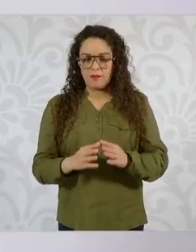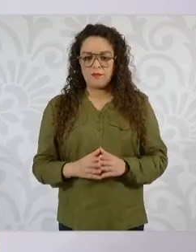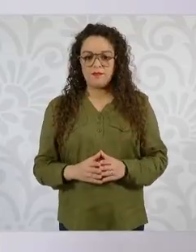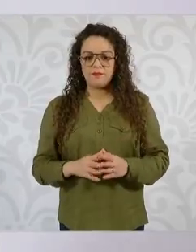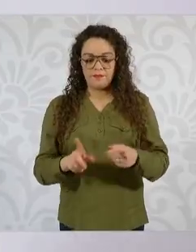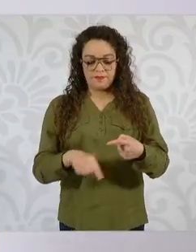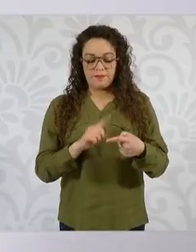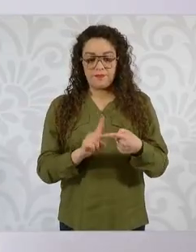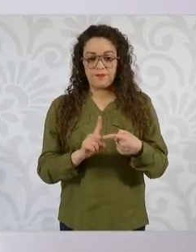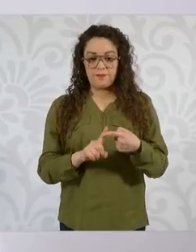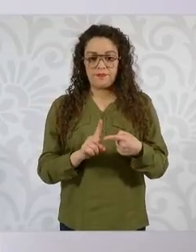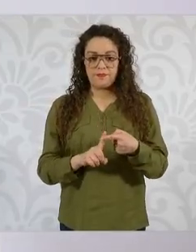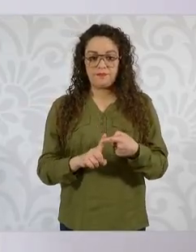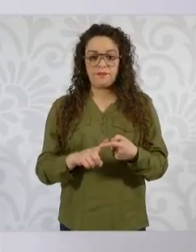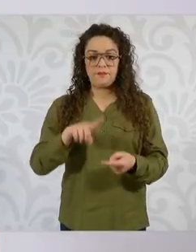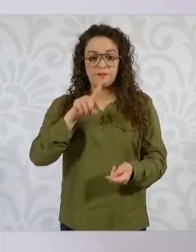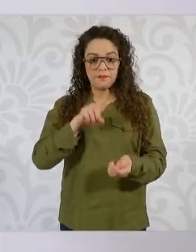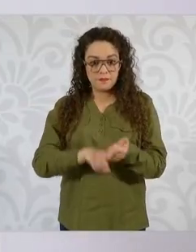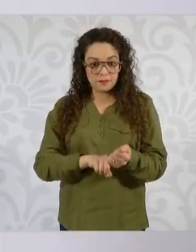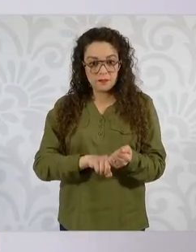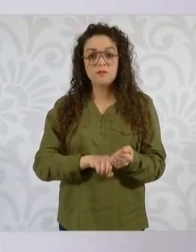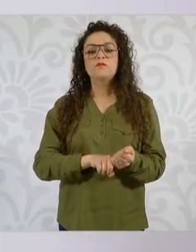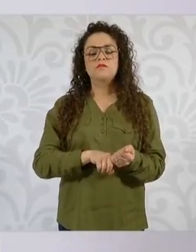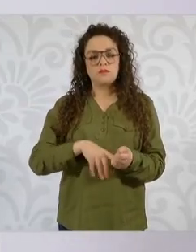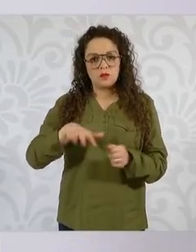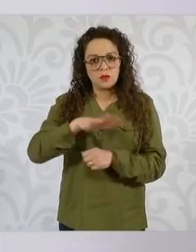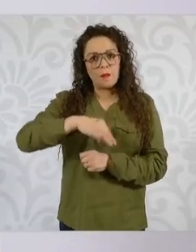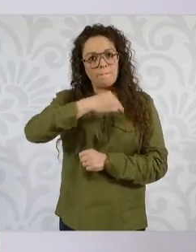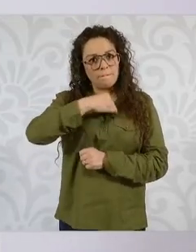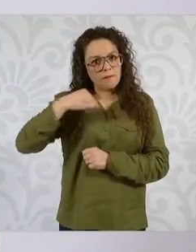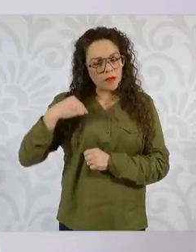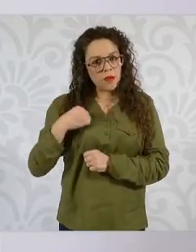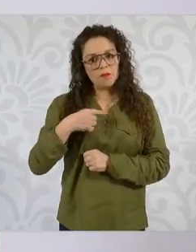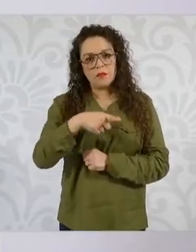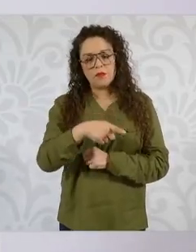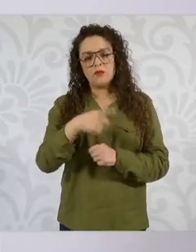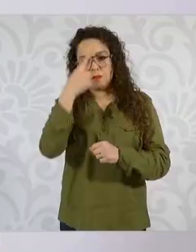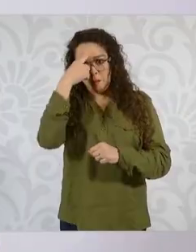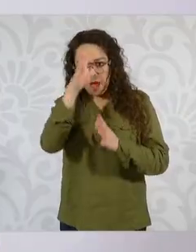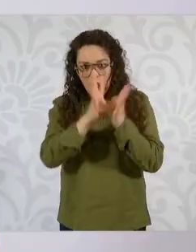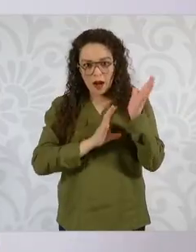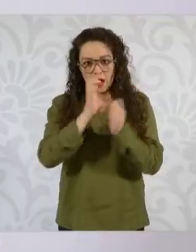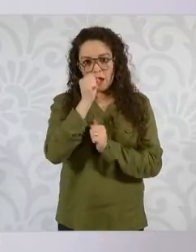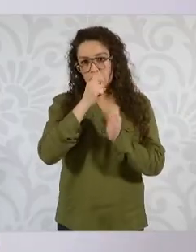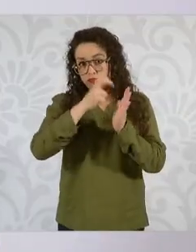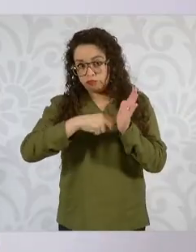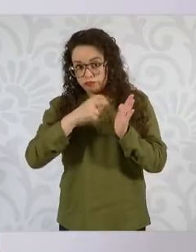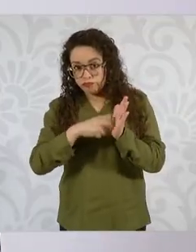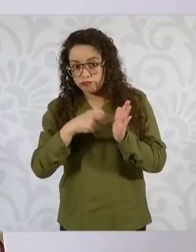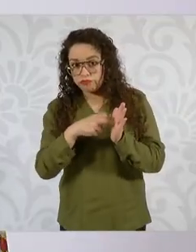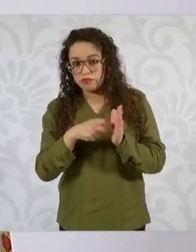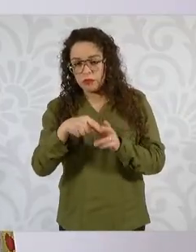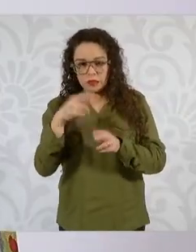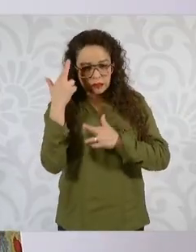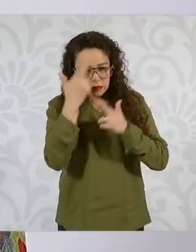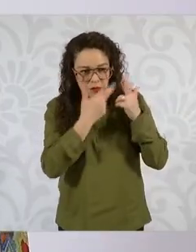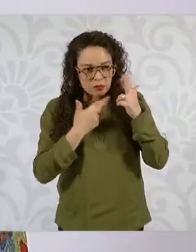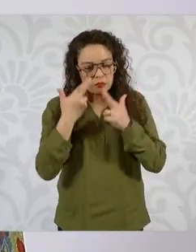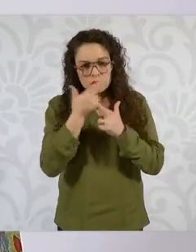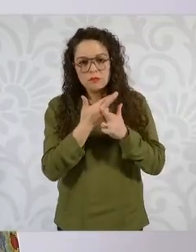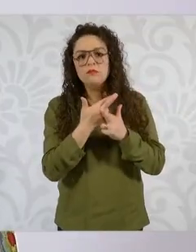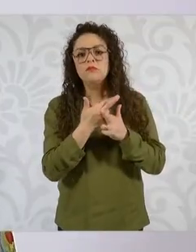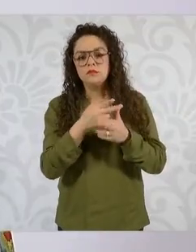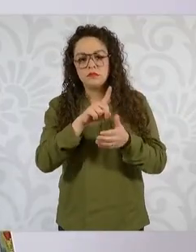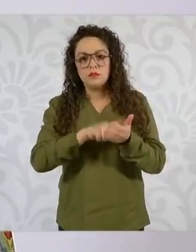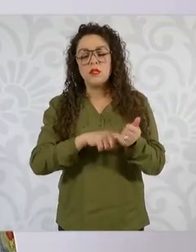facultad soberana del constituyente permanente exenta de revisión judicial. El artículo 135